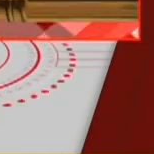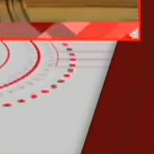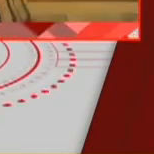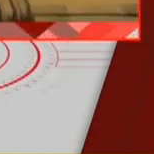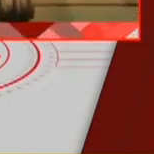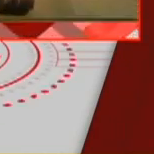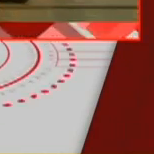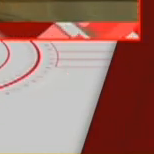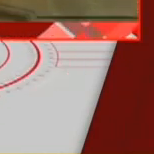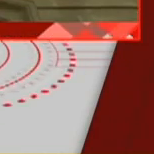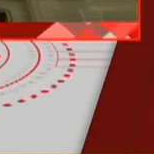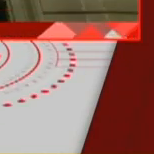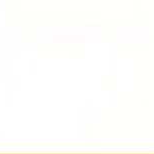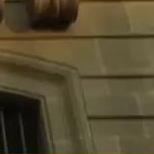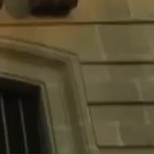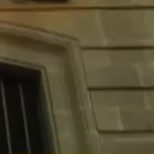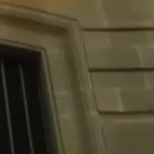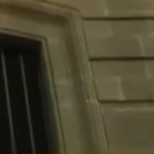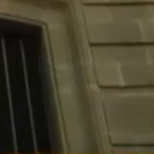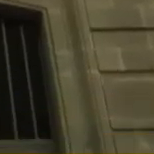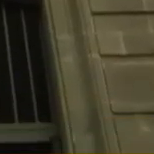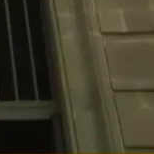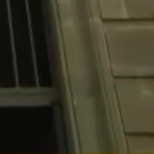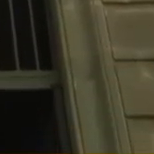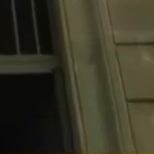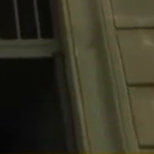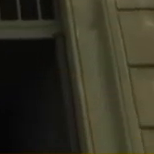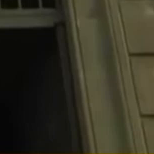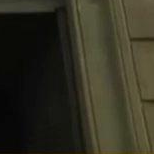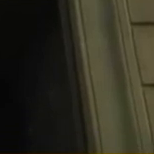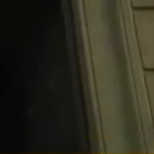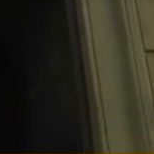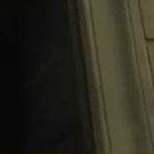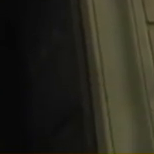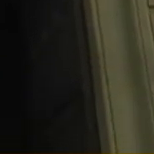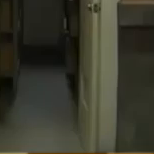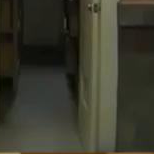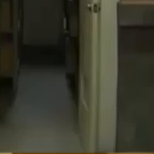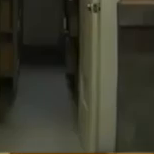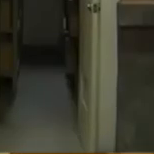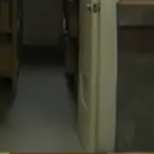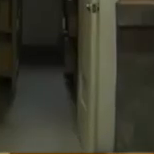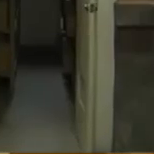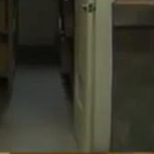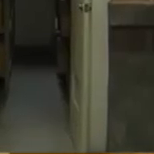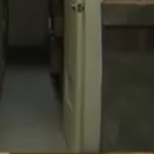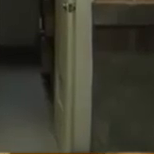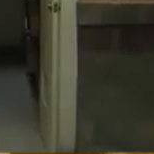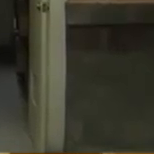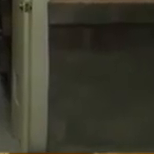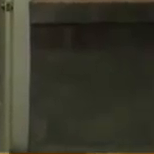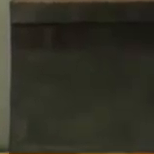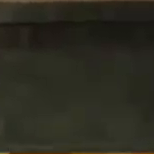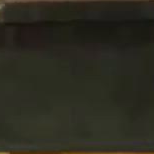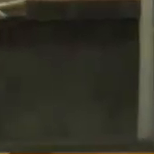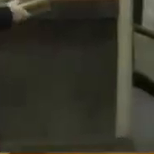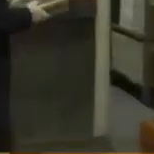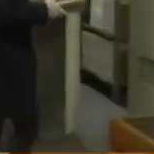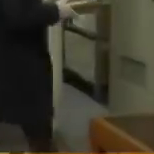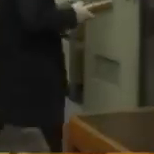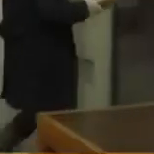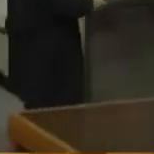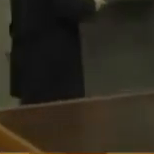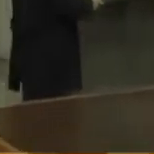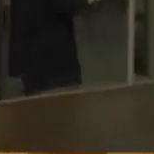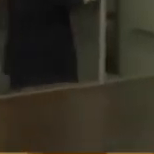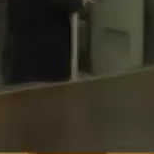de edificación de archivos, y en ese ya se pasó toda la documentación que estaba en el antiguo edificio de Lecumberri, alrededor